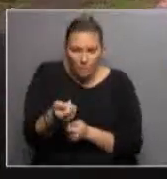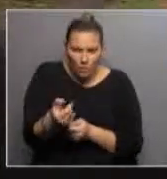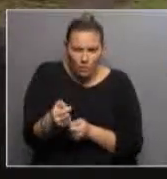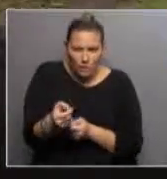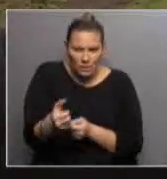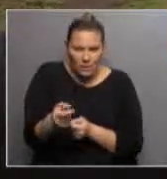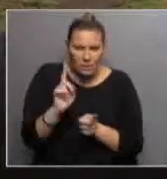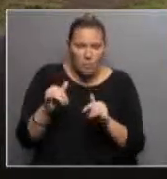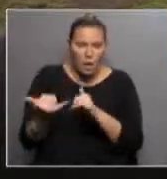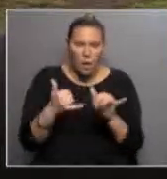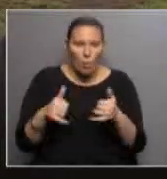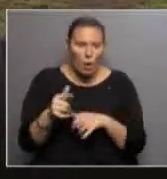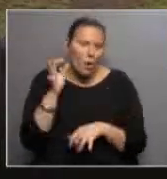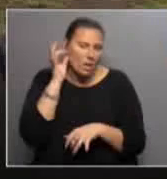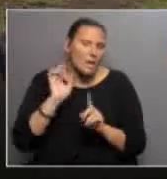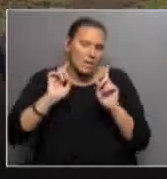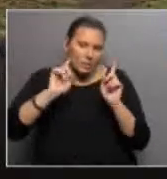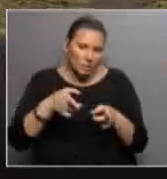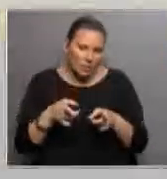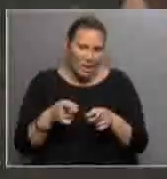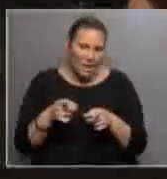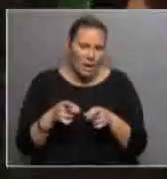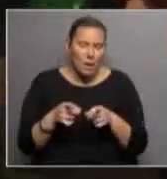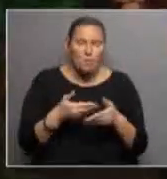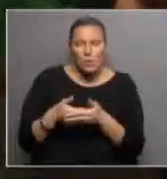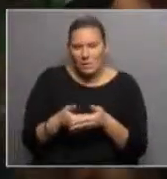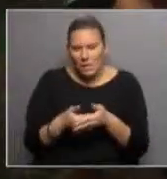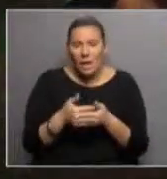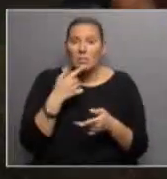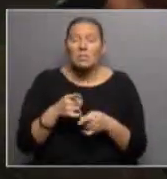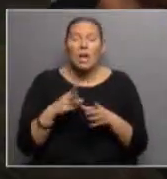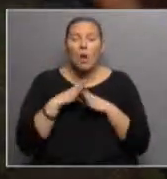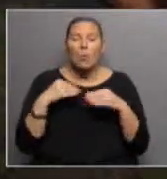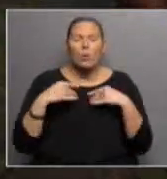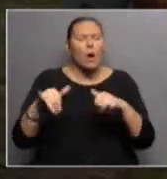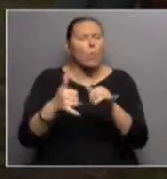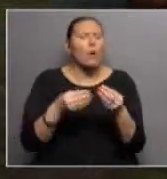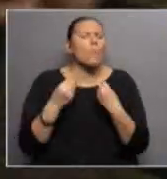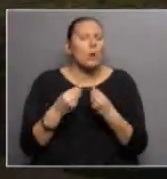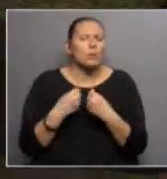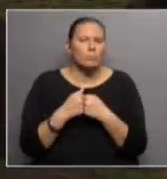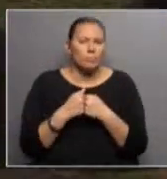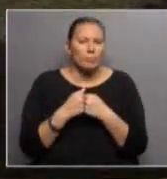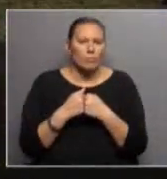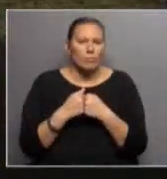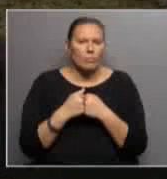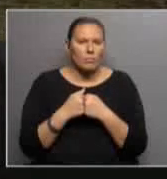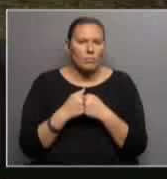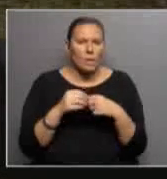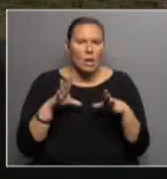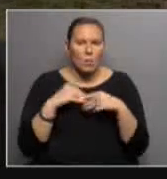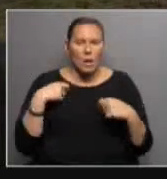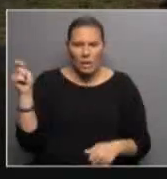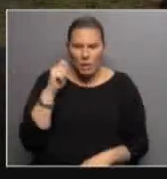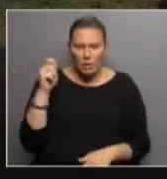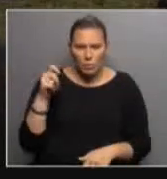por supuesto, juegos de nena, ¿no? De las muñecas. En la escuela, por ejemplo, ¿a qué juegos jugaban? Y en la escuela, en la recreo,